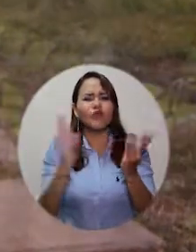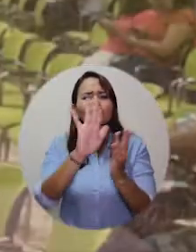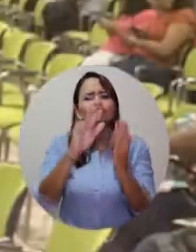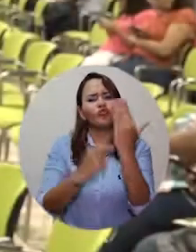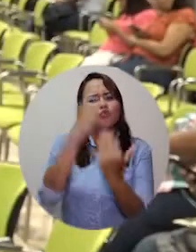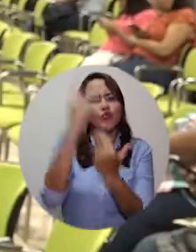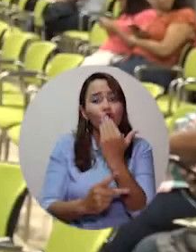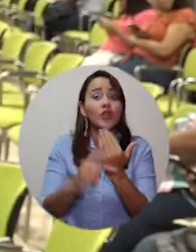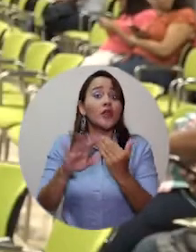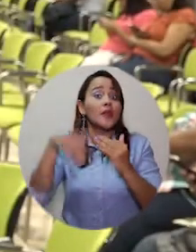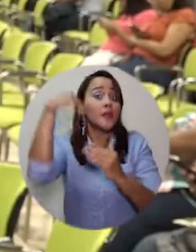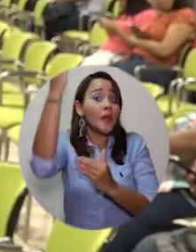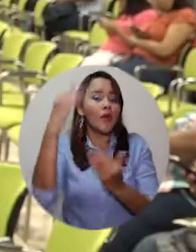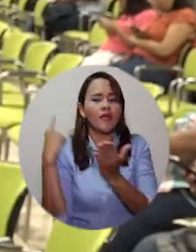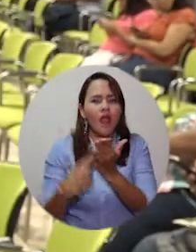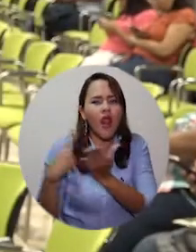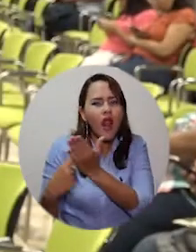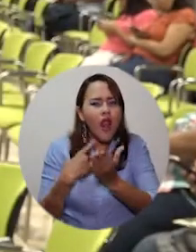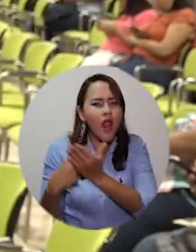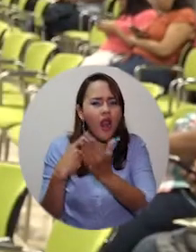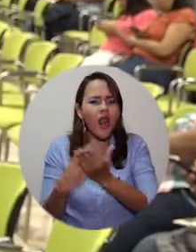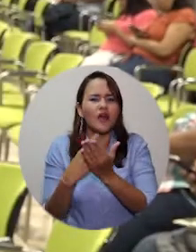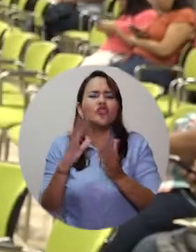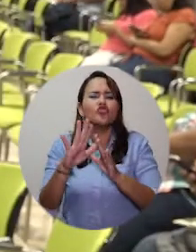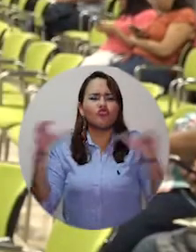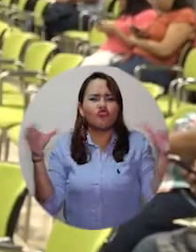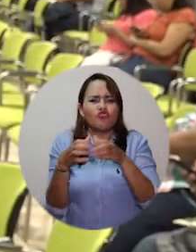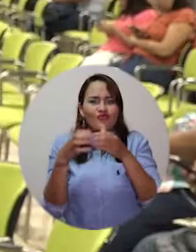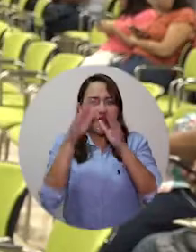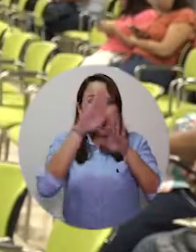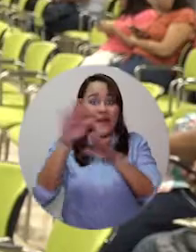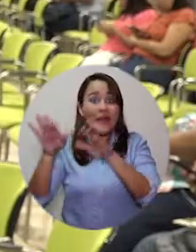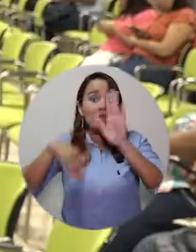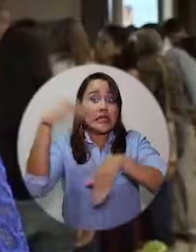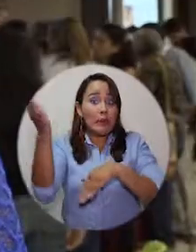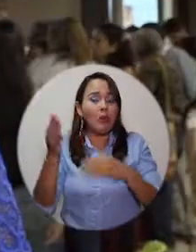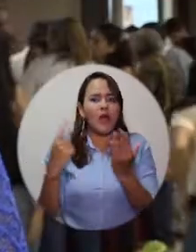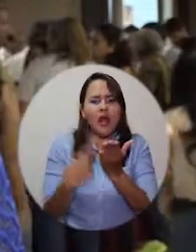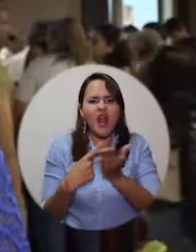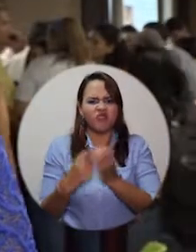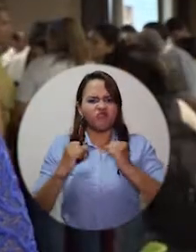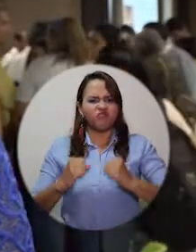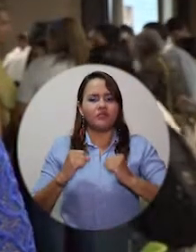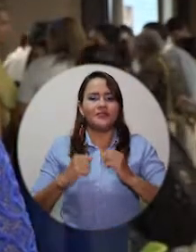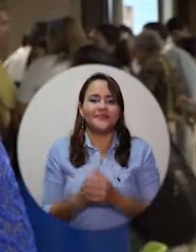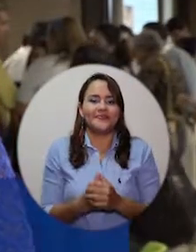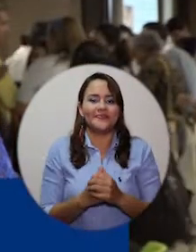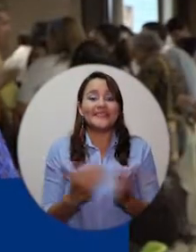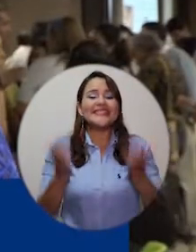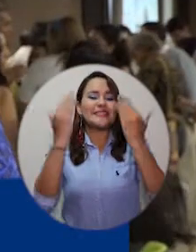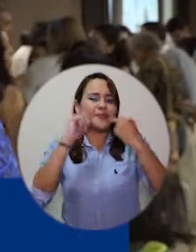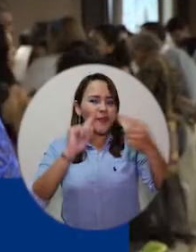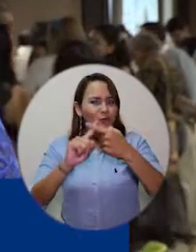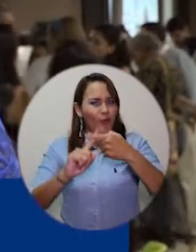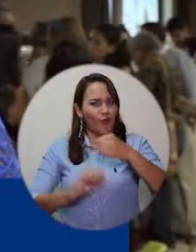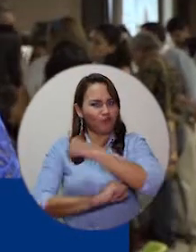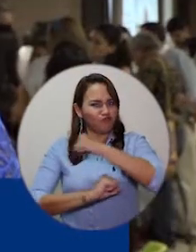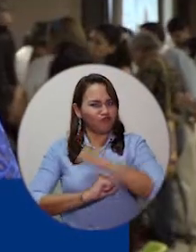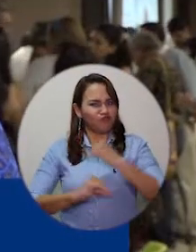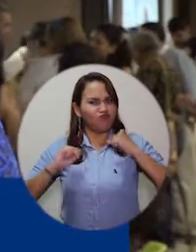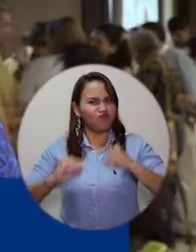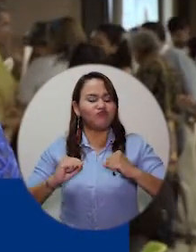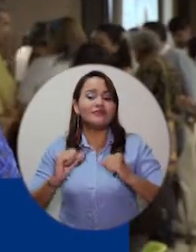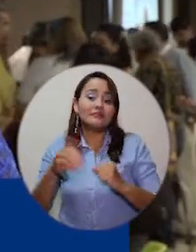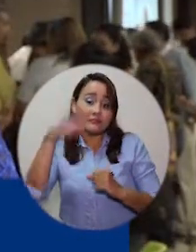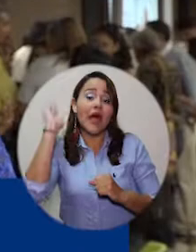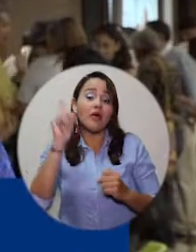cuando llegue al primer debate en la Comisión Primera de la Cámara de Representantes llegue muy fortalecido. Fantástico que se estén realizando estas audiencias en